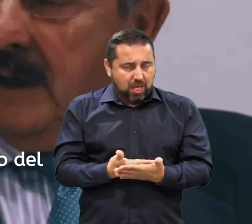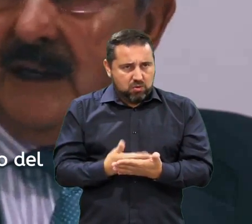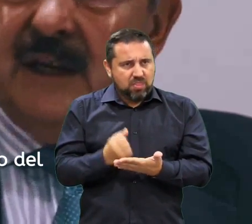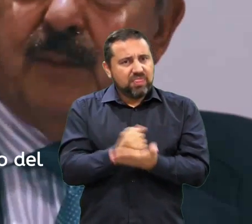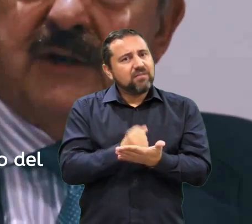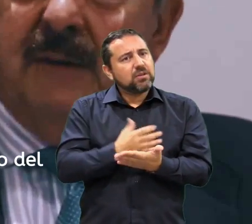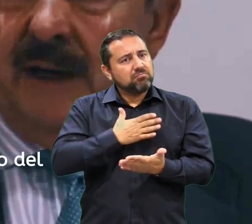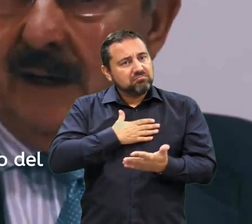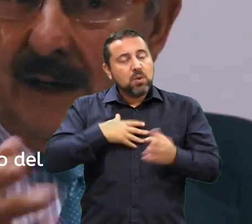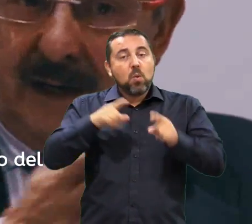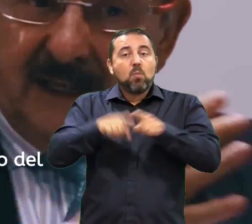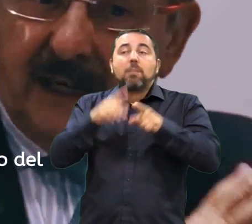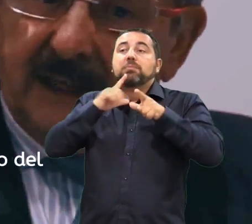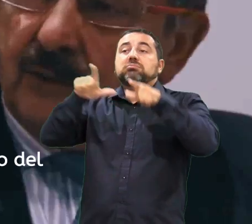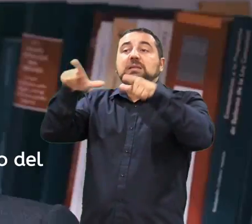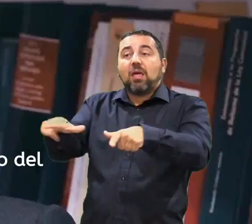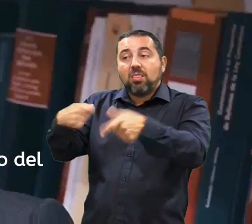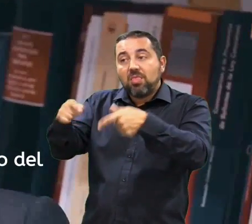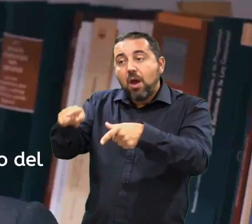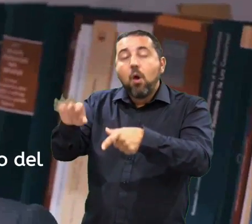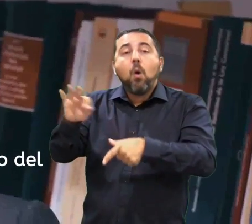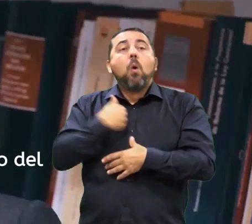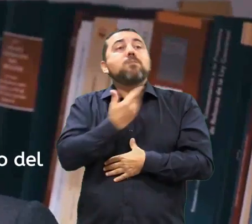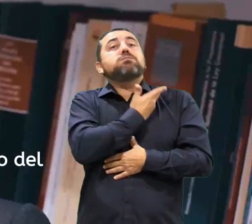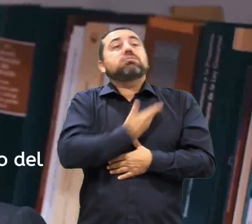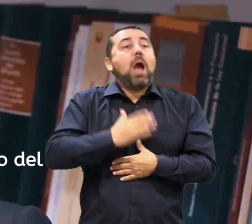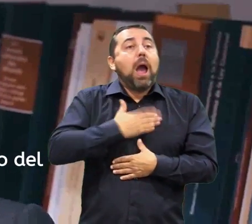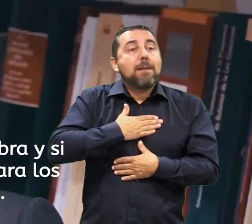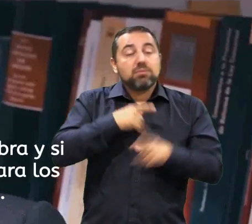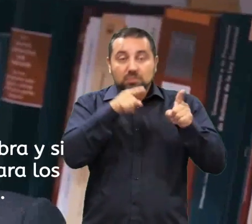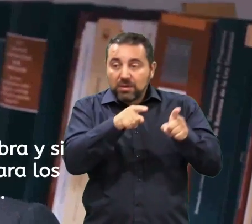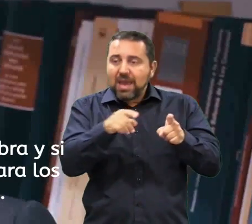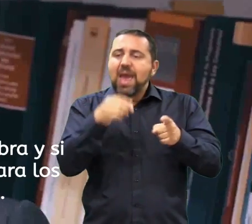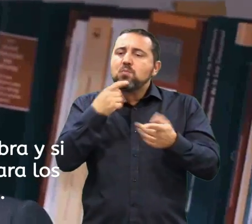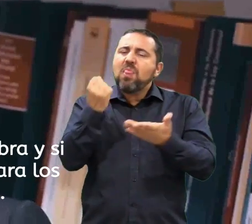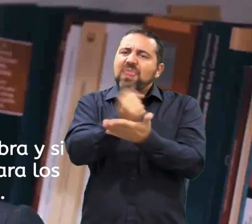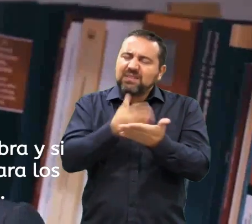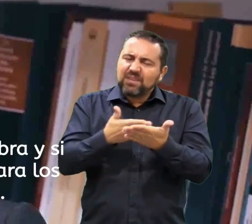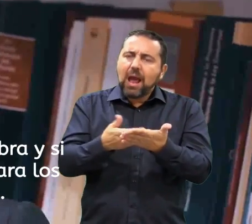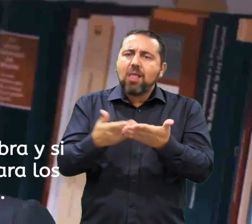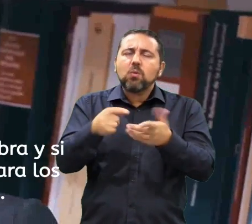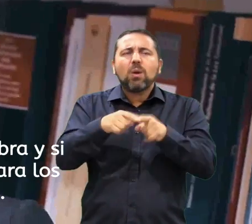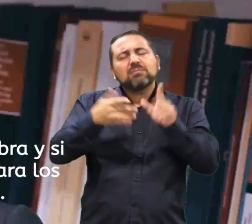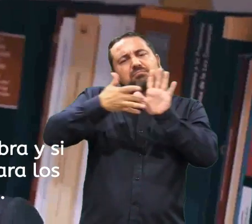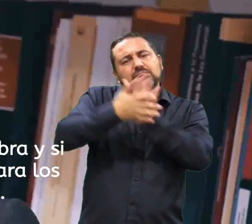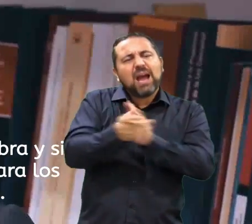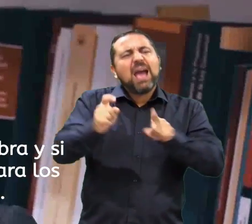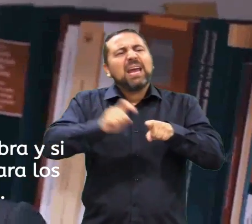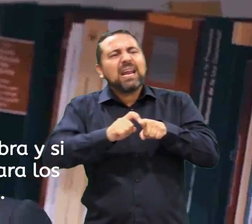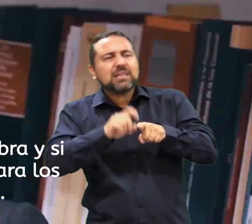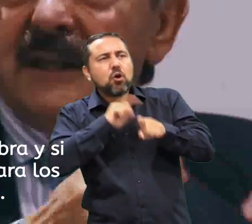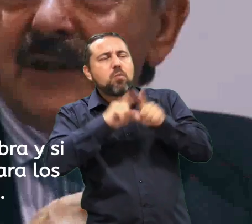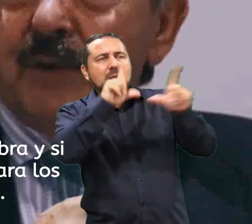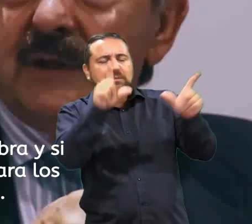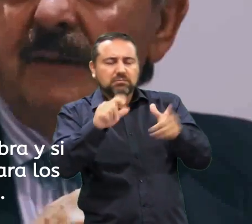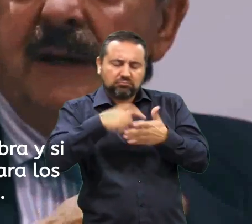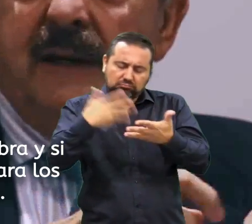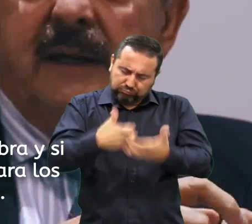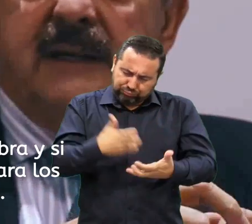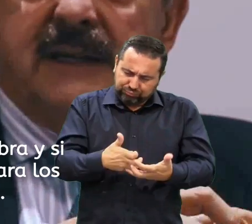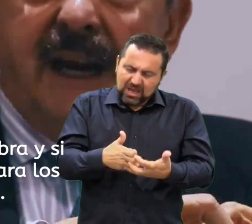certificado, a ser posible que sea tanto del galerista como del artista, en donde se recoja las características de la obra y, si